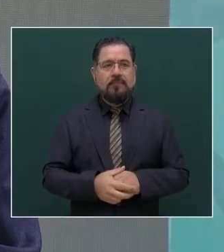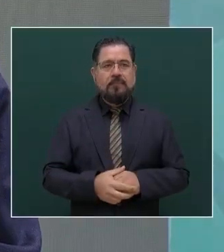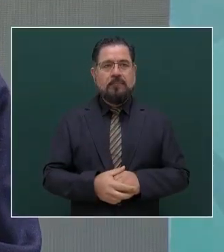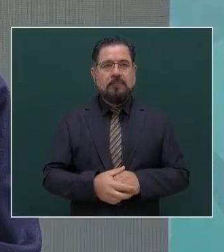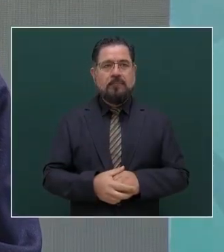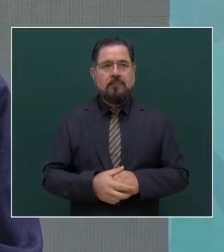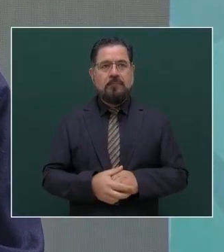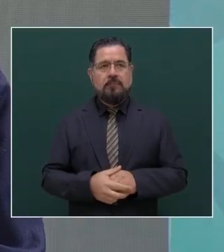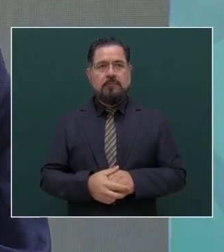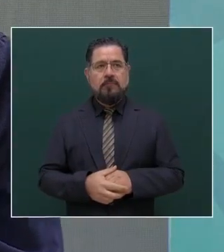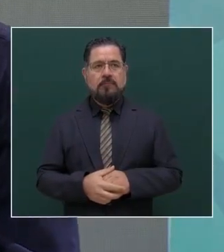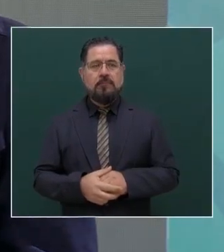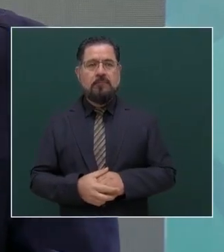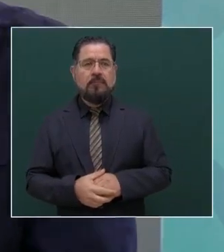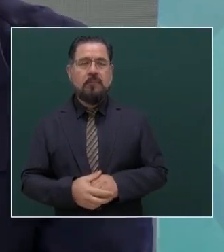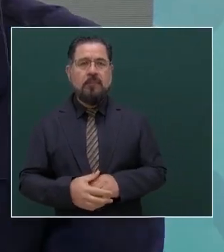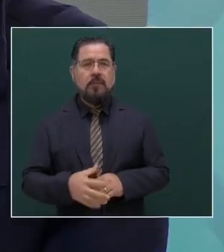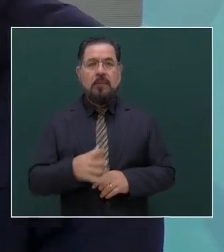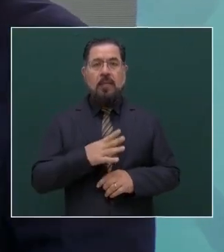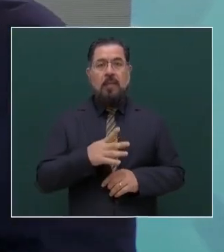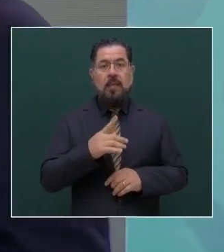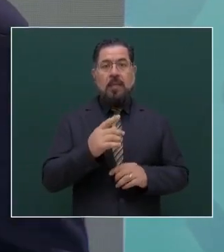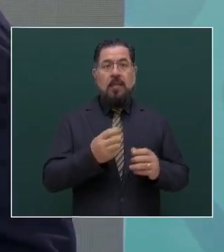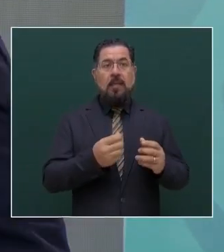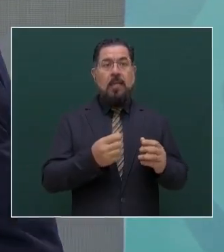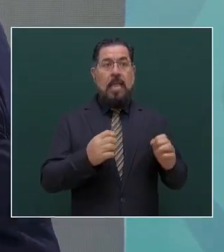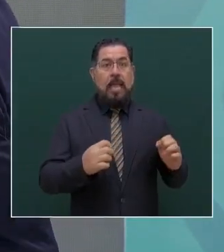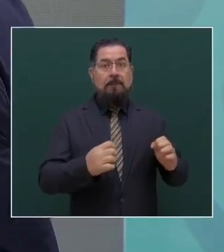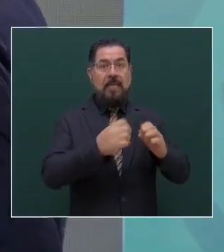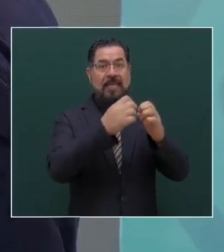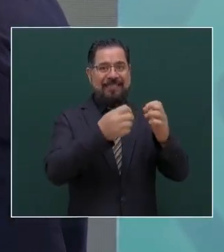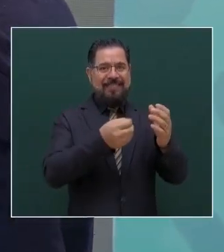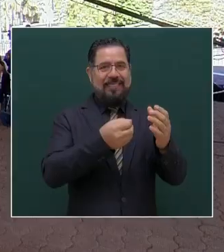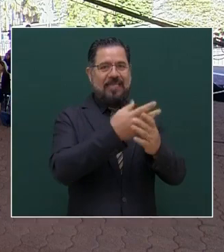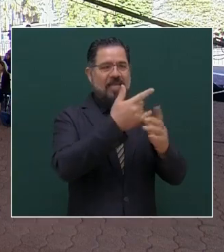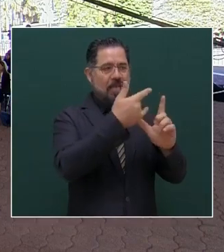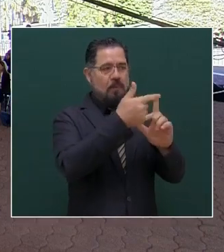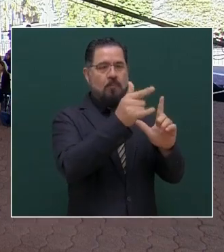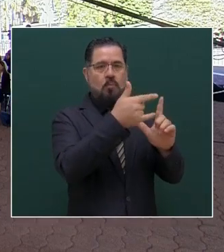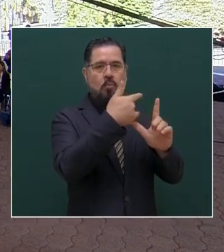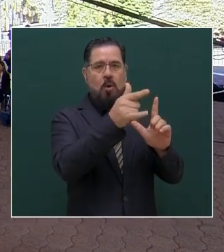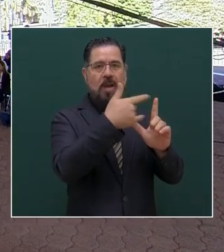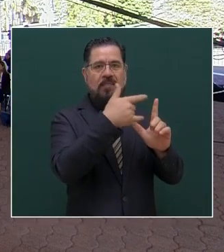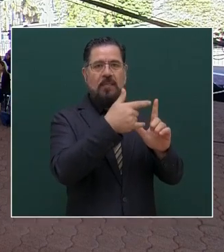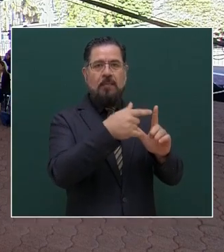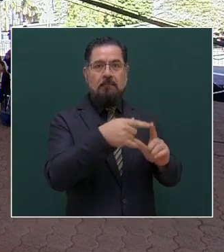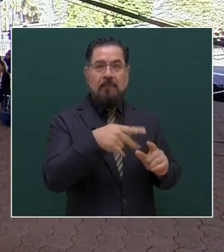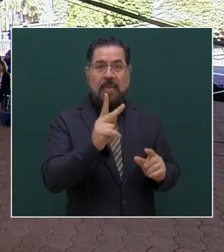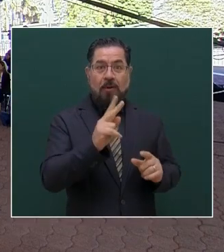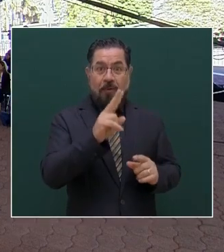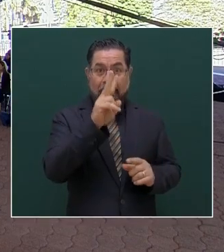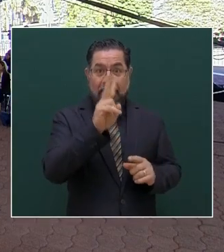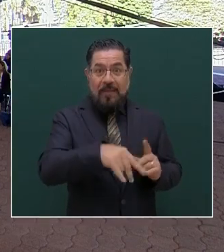con una salida de emergencia, pero era una puerta pintada,